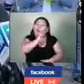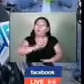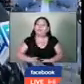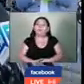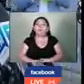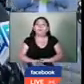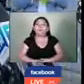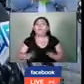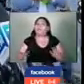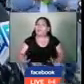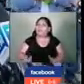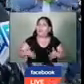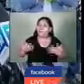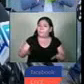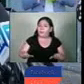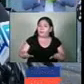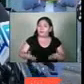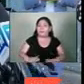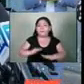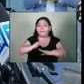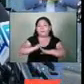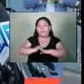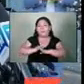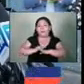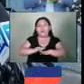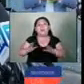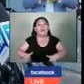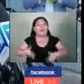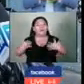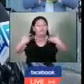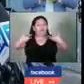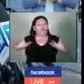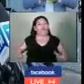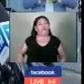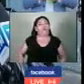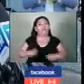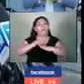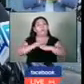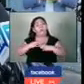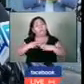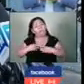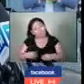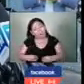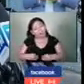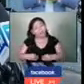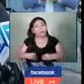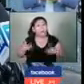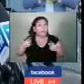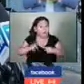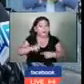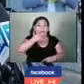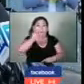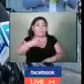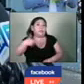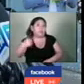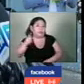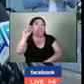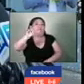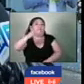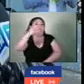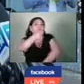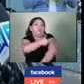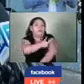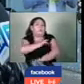¿Qué es lo que sucede en la persona inmunosuprimida? La capacidad de generar anticuerpos está disminuida. Y si bien es cierto, ya recibió sus dos dosis,